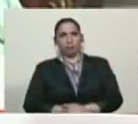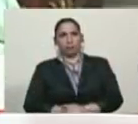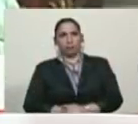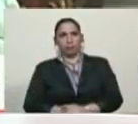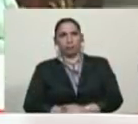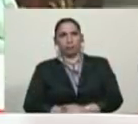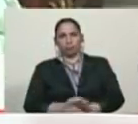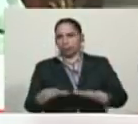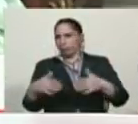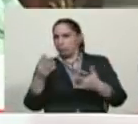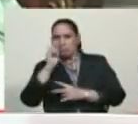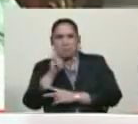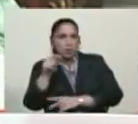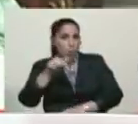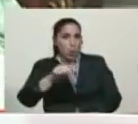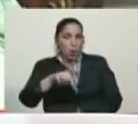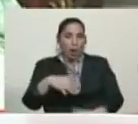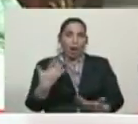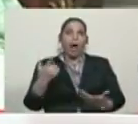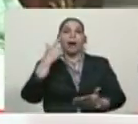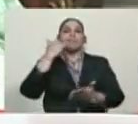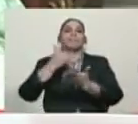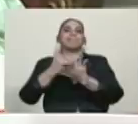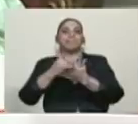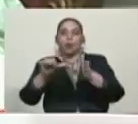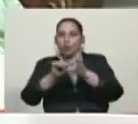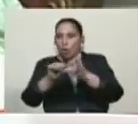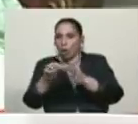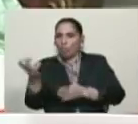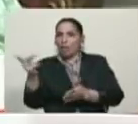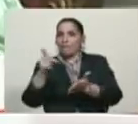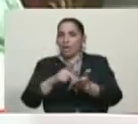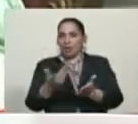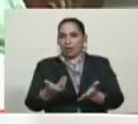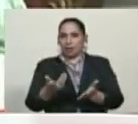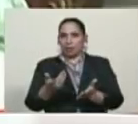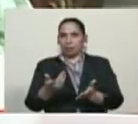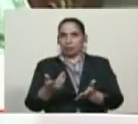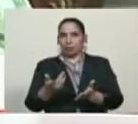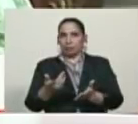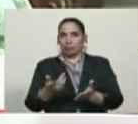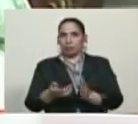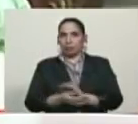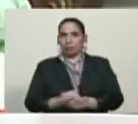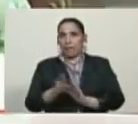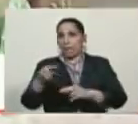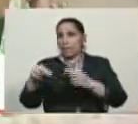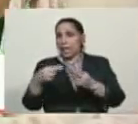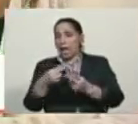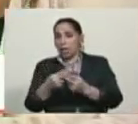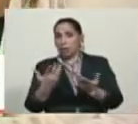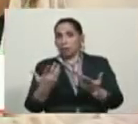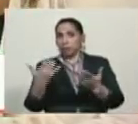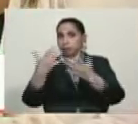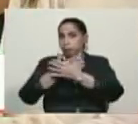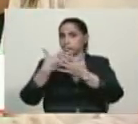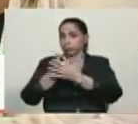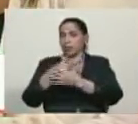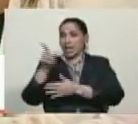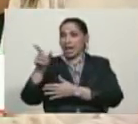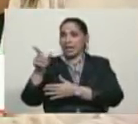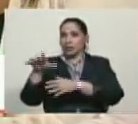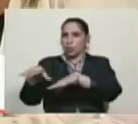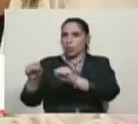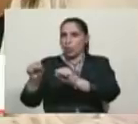que lo que estamos viendo y mira de dónde viene que nadie se llame engaño que nadie se llame engaño es por el petróleo